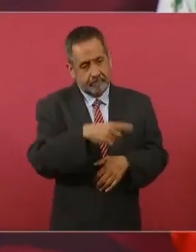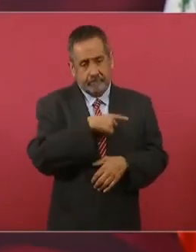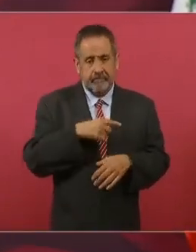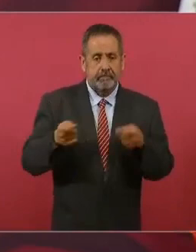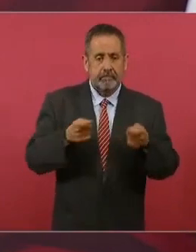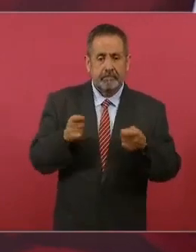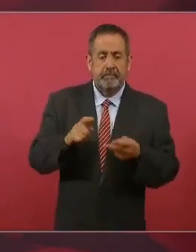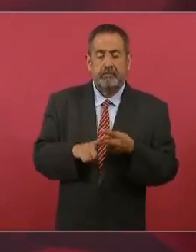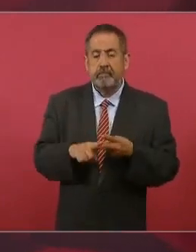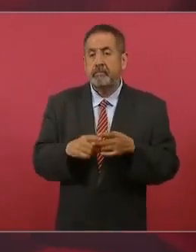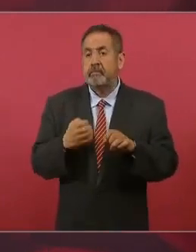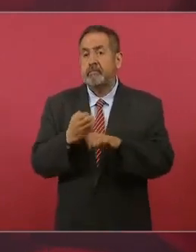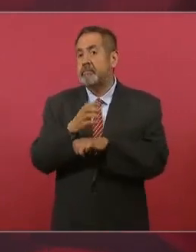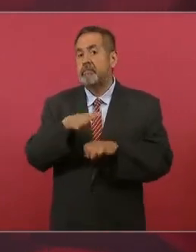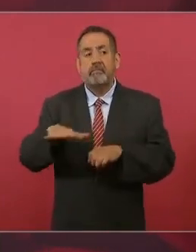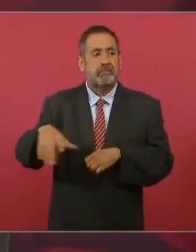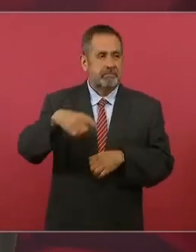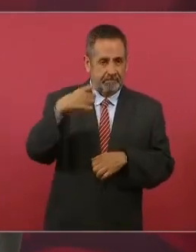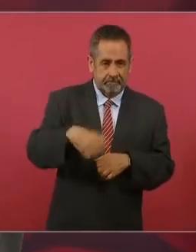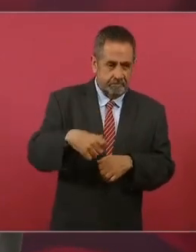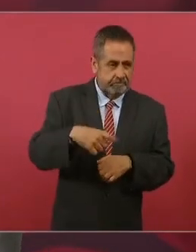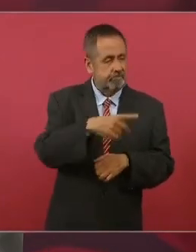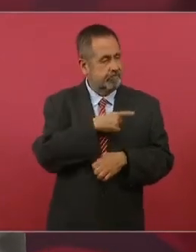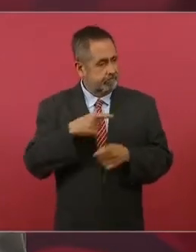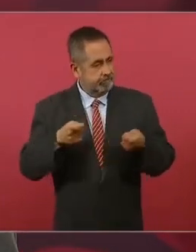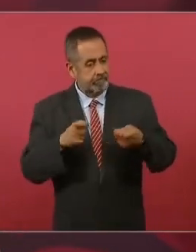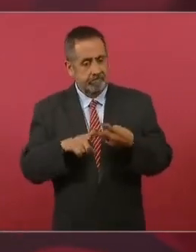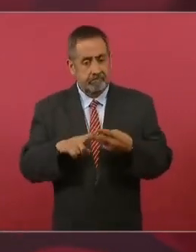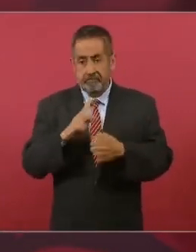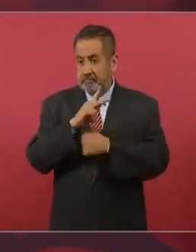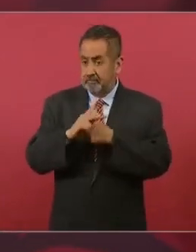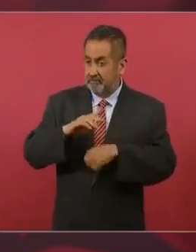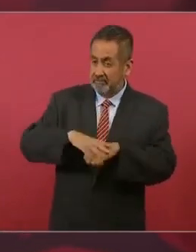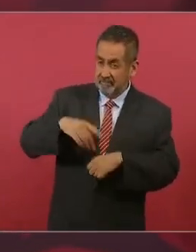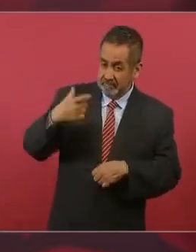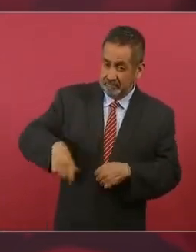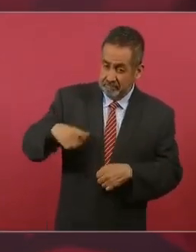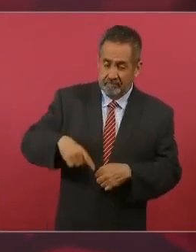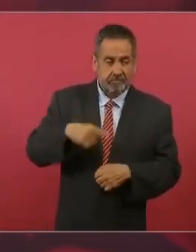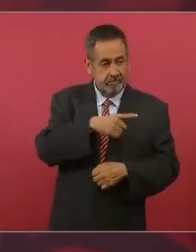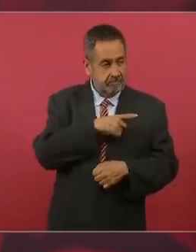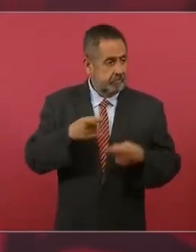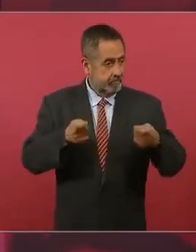el más rico de un estado, el más rico en un país,